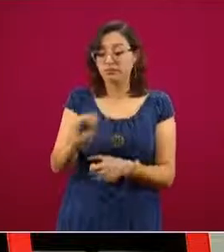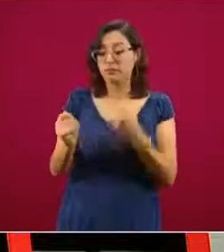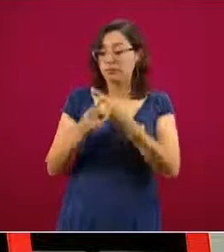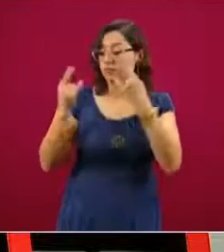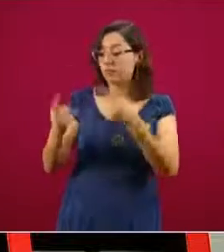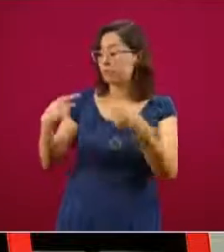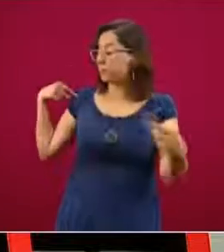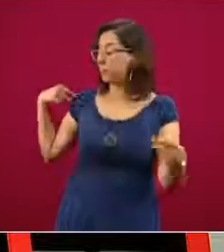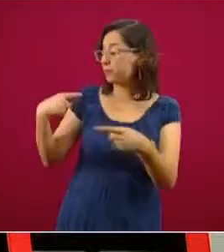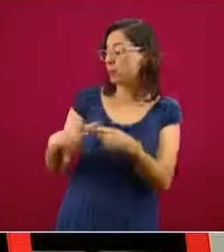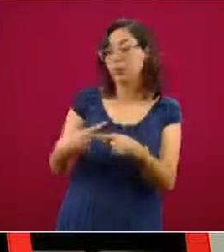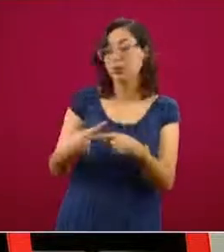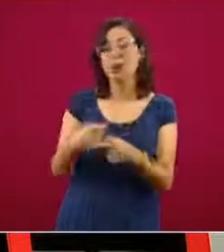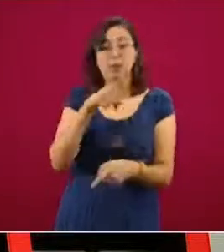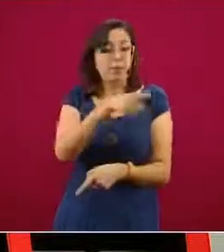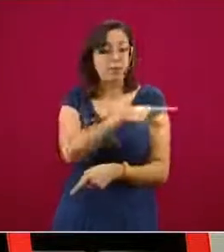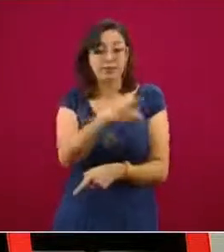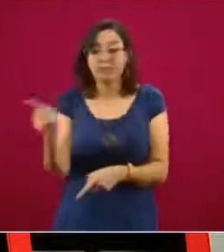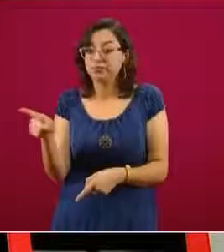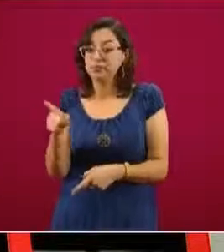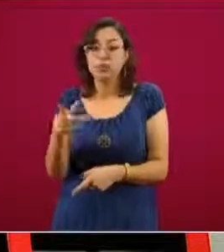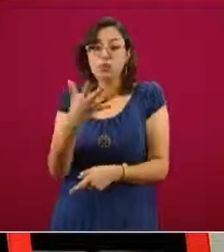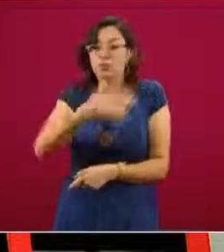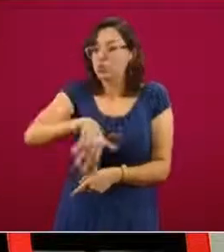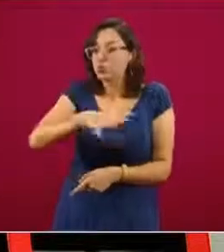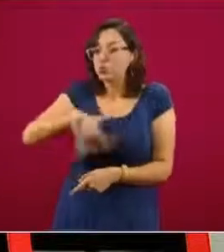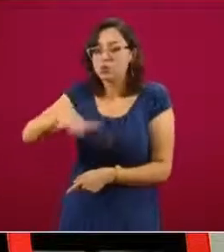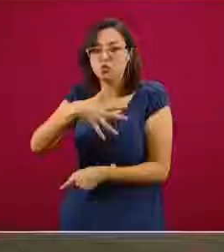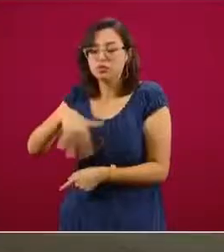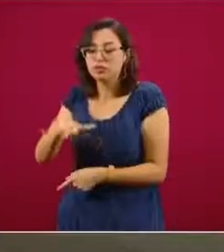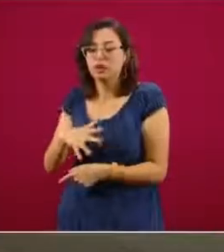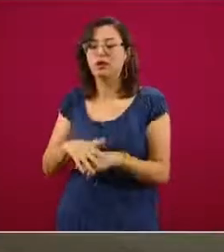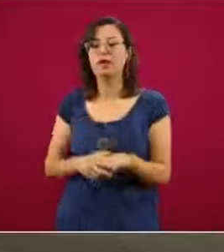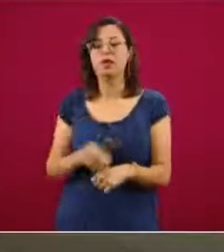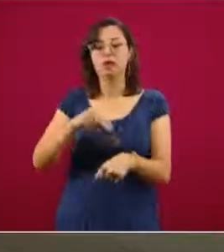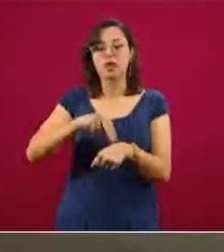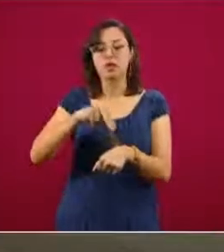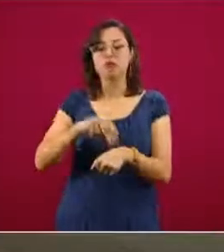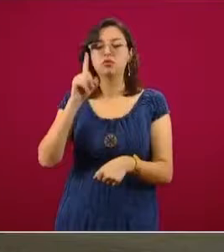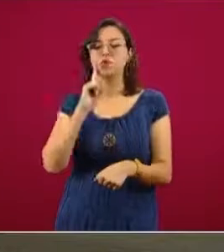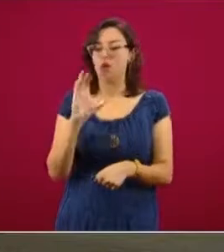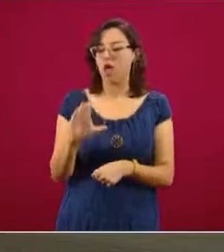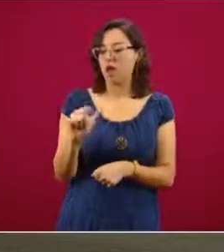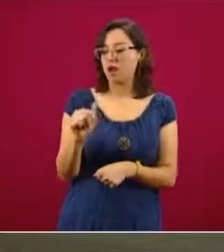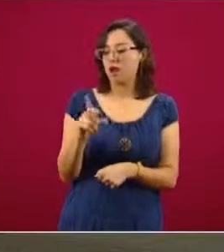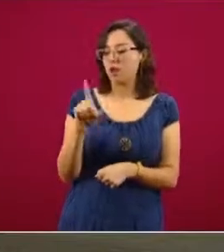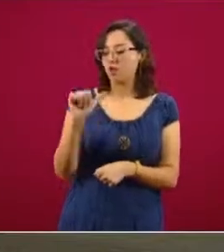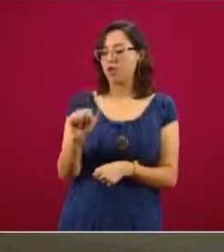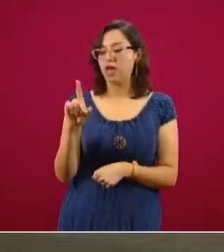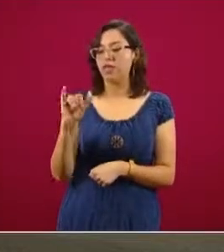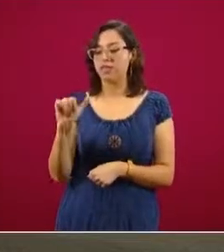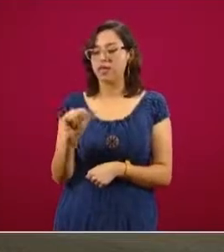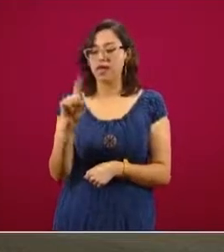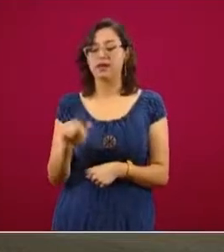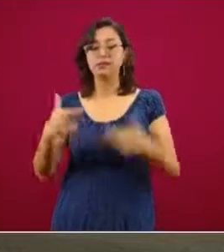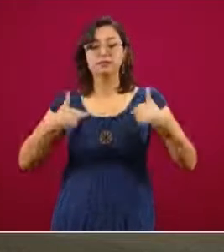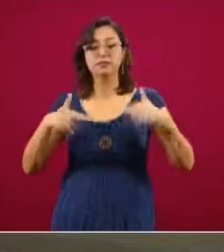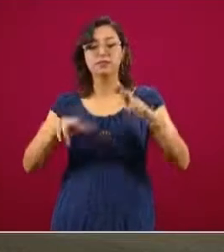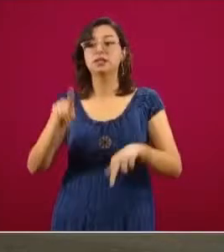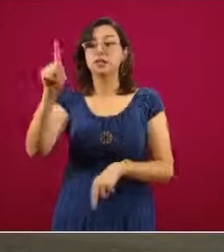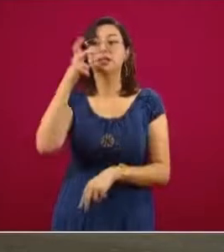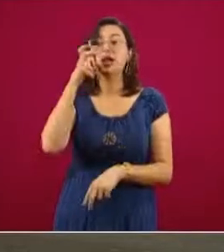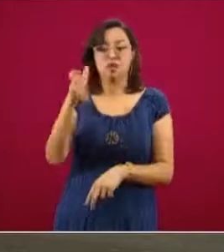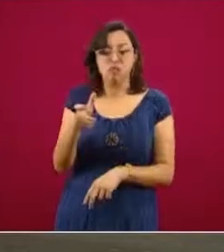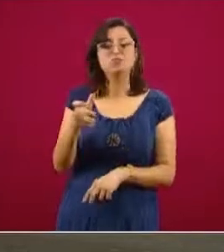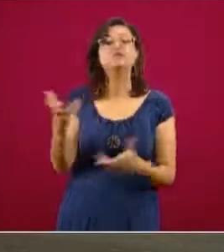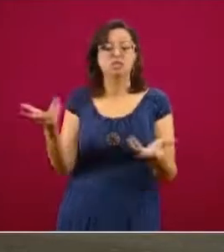trayectoria, buscaran en lo local proveeduría. La doctora Claudia Díaz, que es la representante nuestra en Hidalgo, hizo